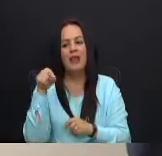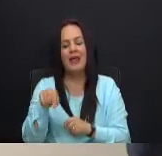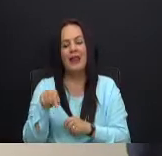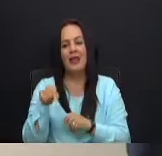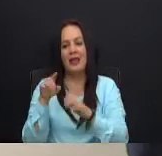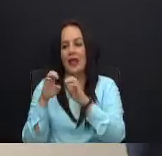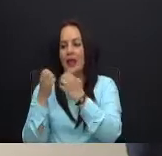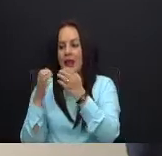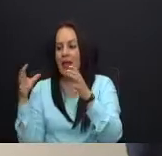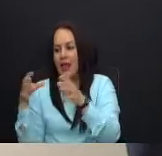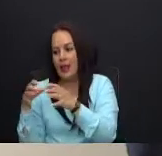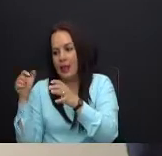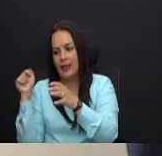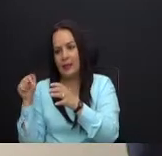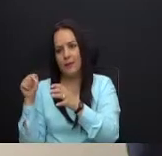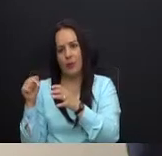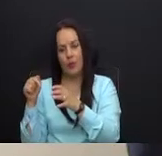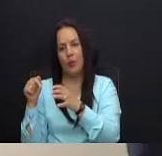unidad